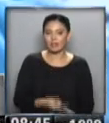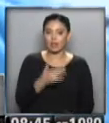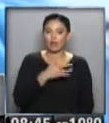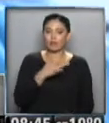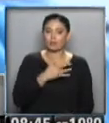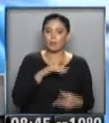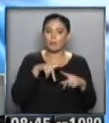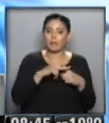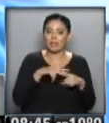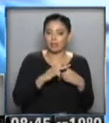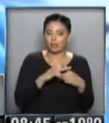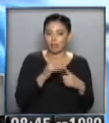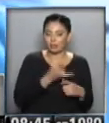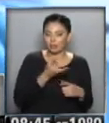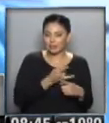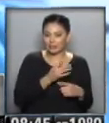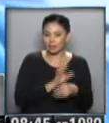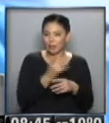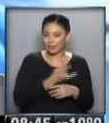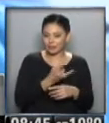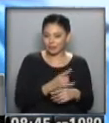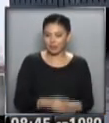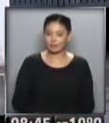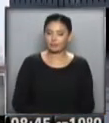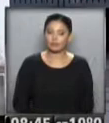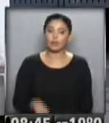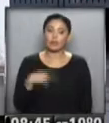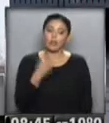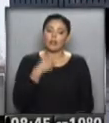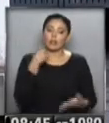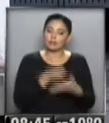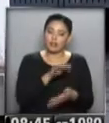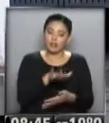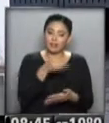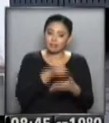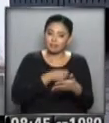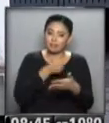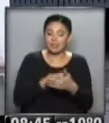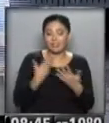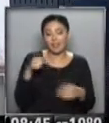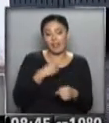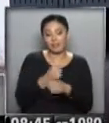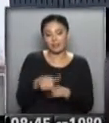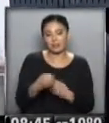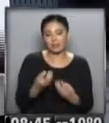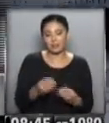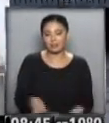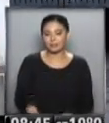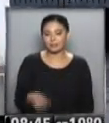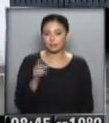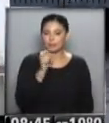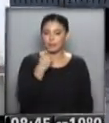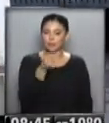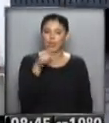corazón mecánico pero bueno el la pelea así que vamos bien que te dicen los médicos